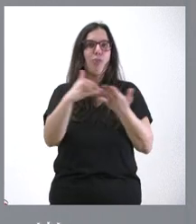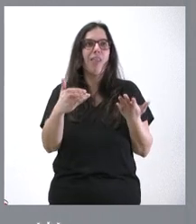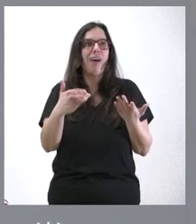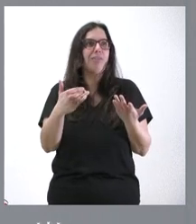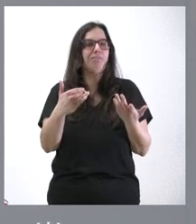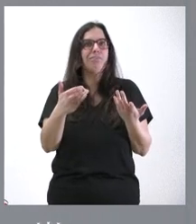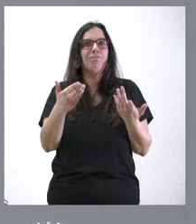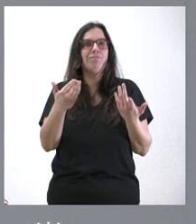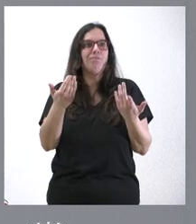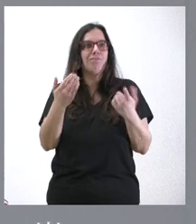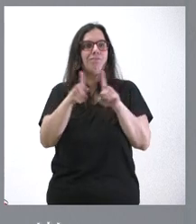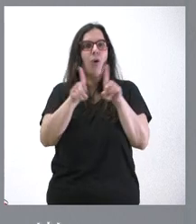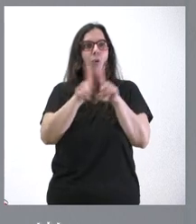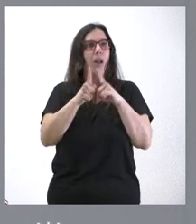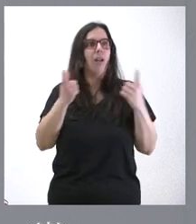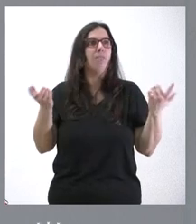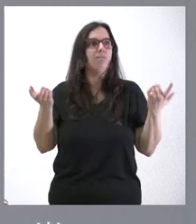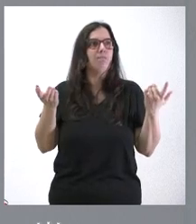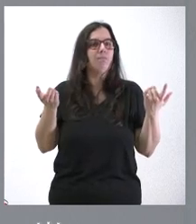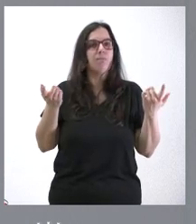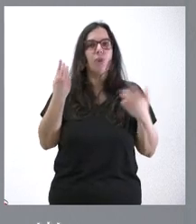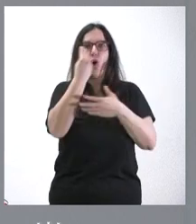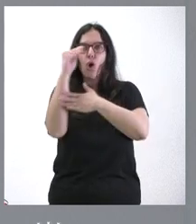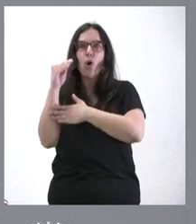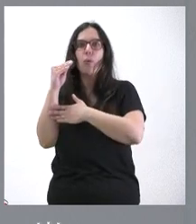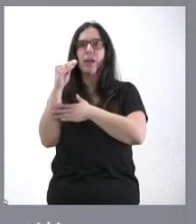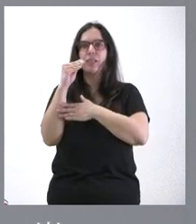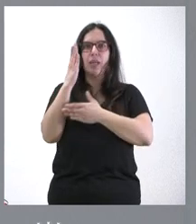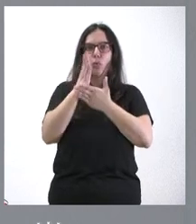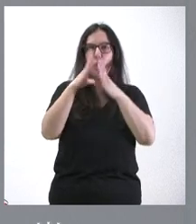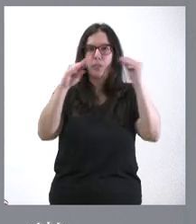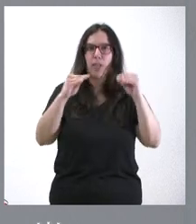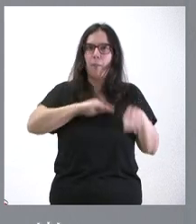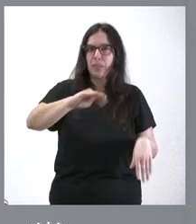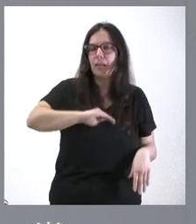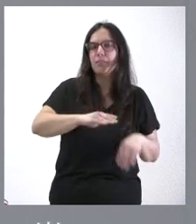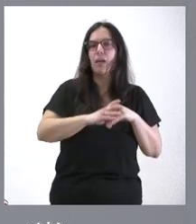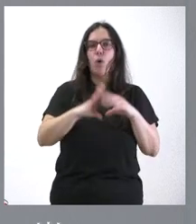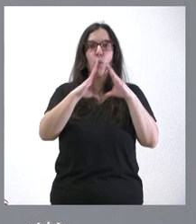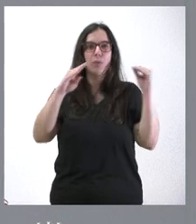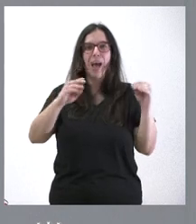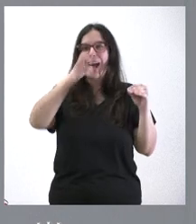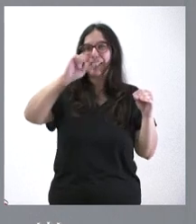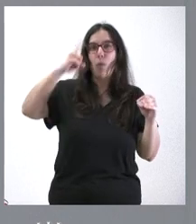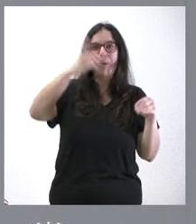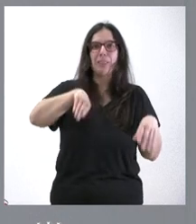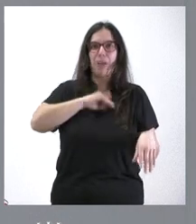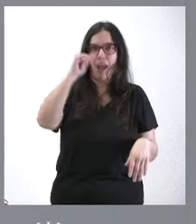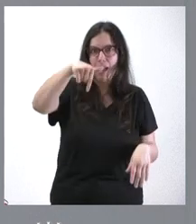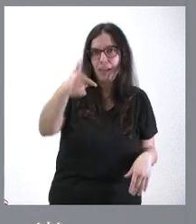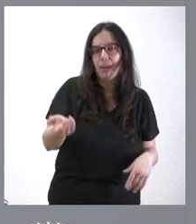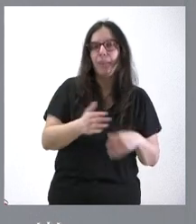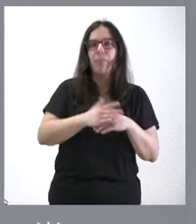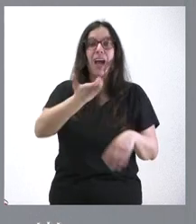eh número muy importante de jóvenes universitarios que tiene la universidad más antigua de España que tiene el